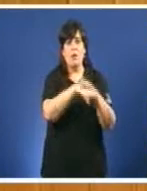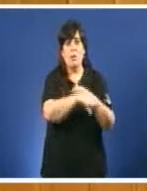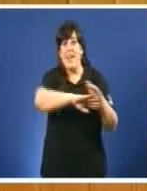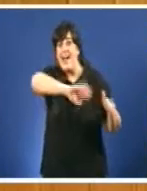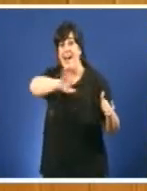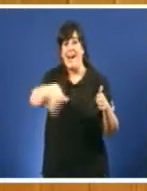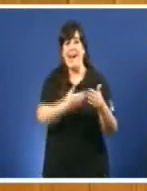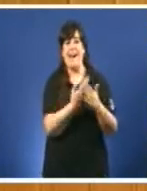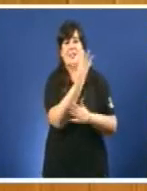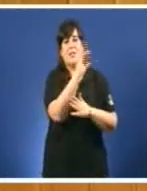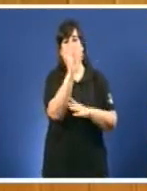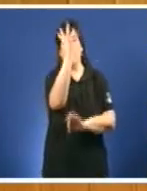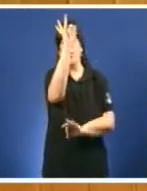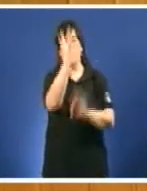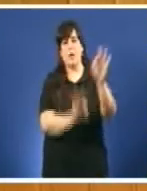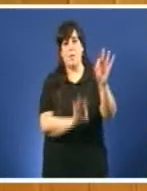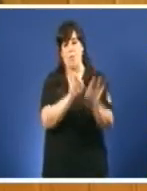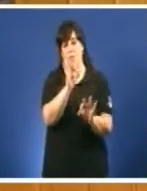un